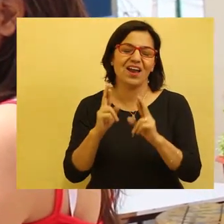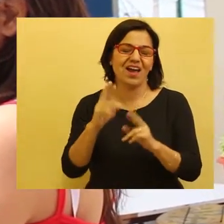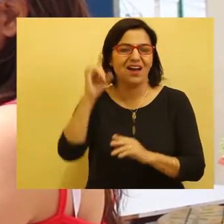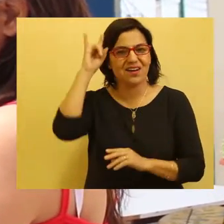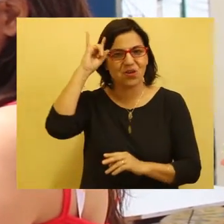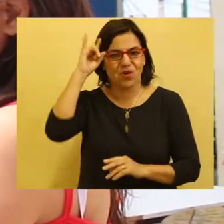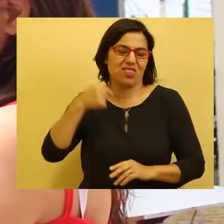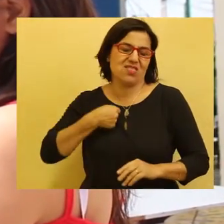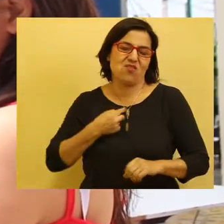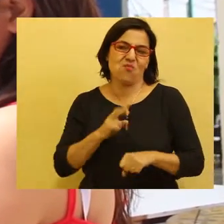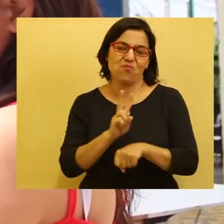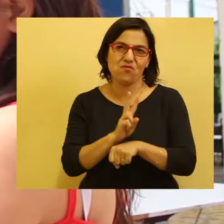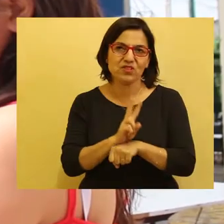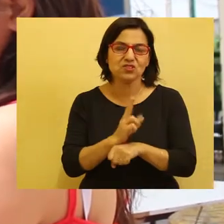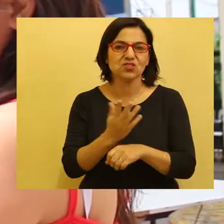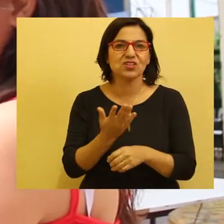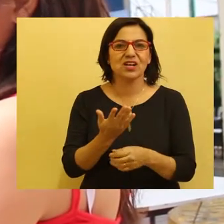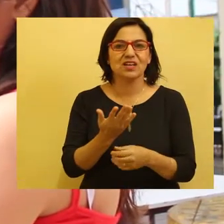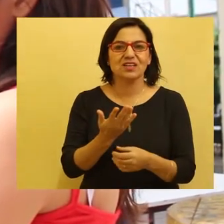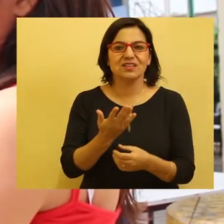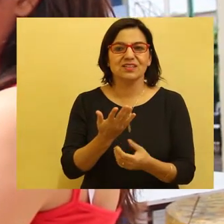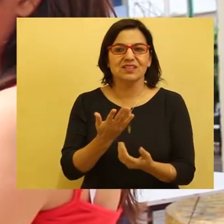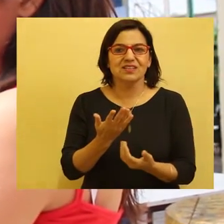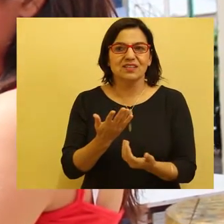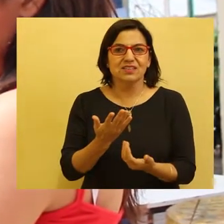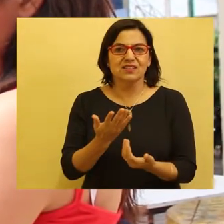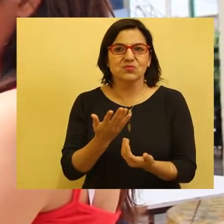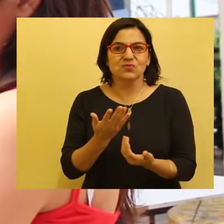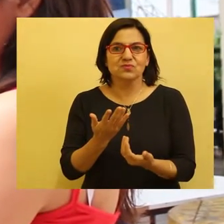Espero que me recuerden como una profesora